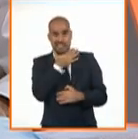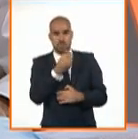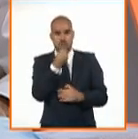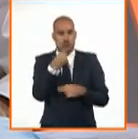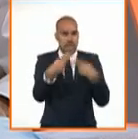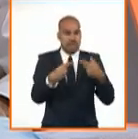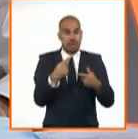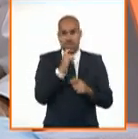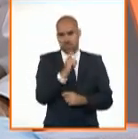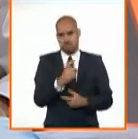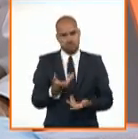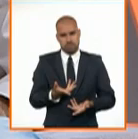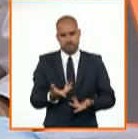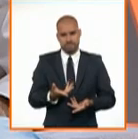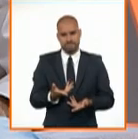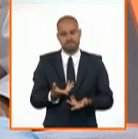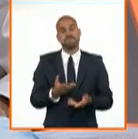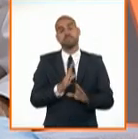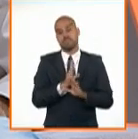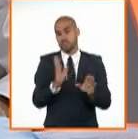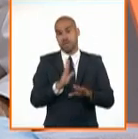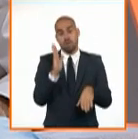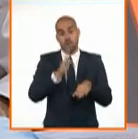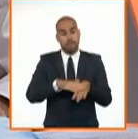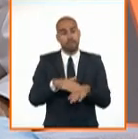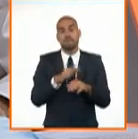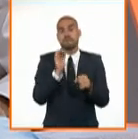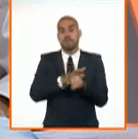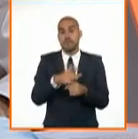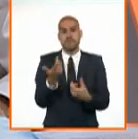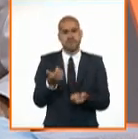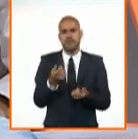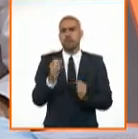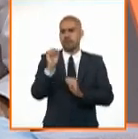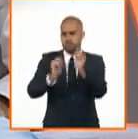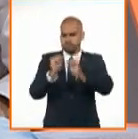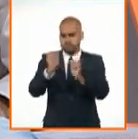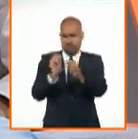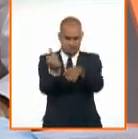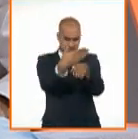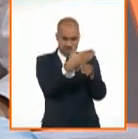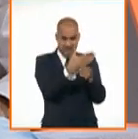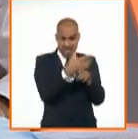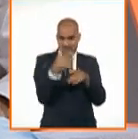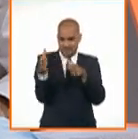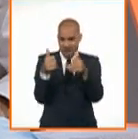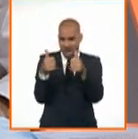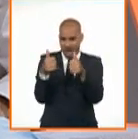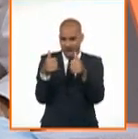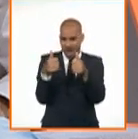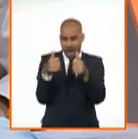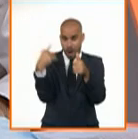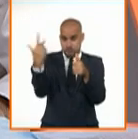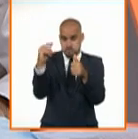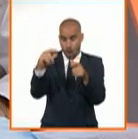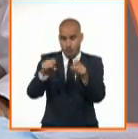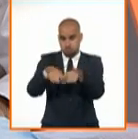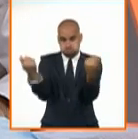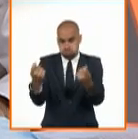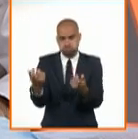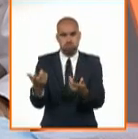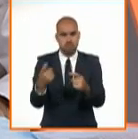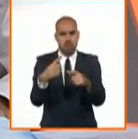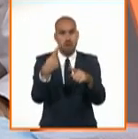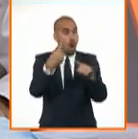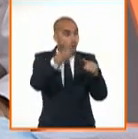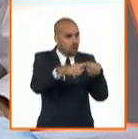que está provocando salidas imprevistas ese piso de las unidades que están en operación y a esto se le ha sumado también otras